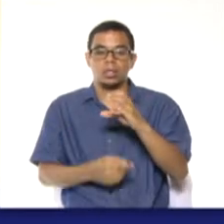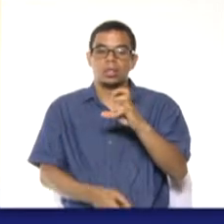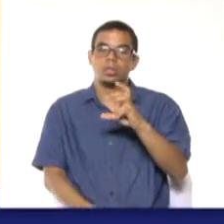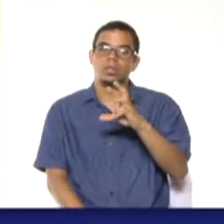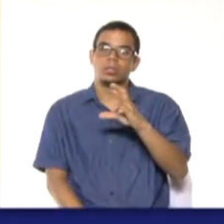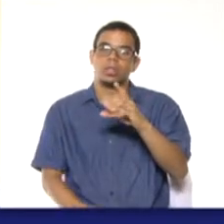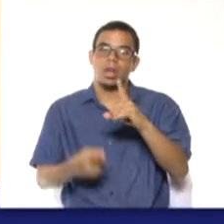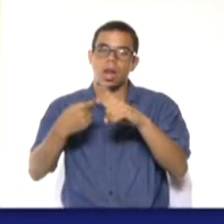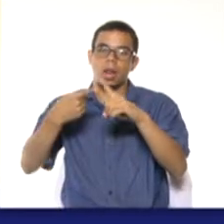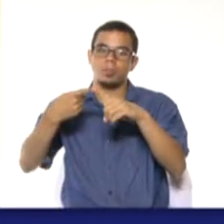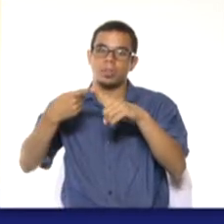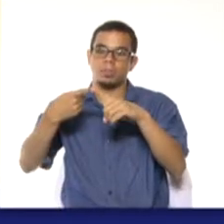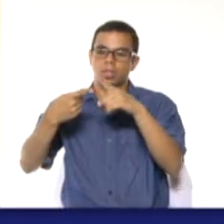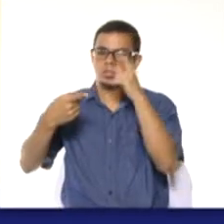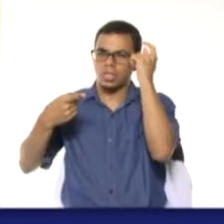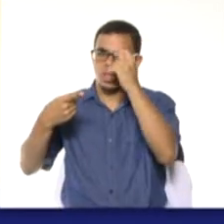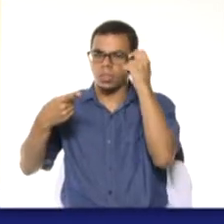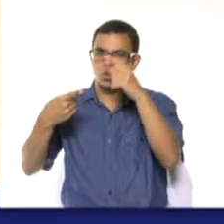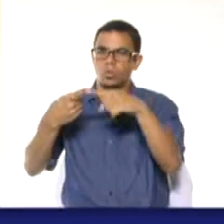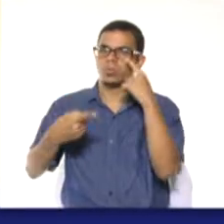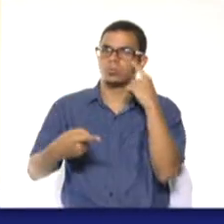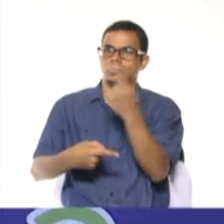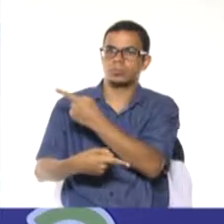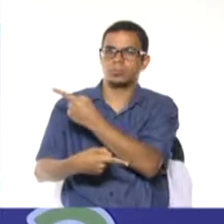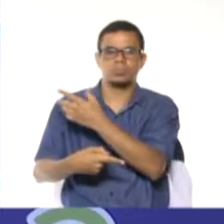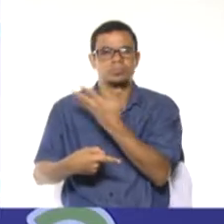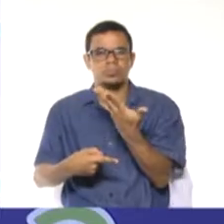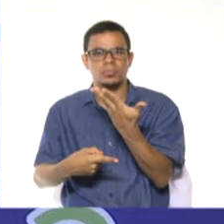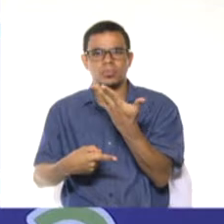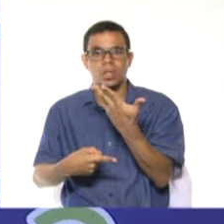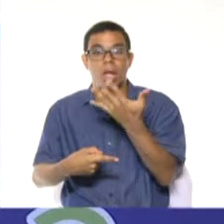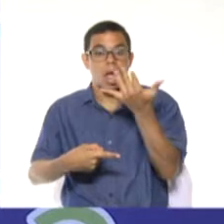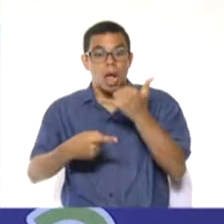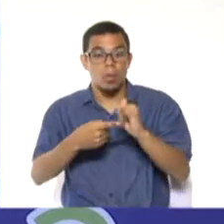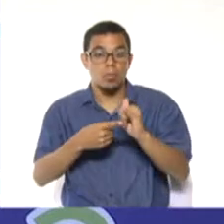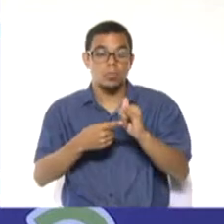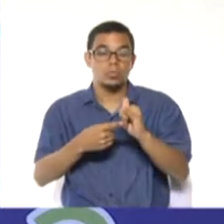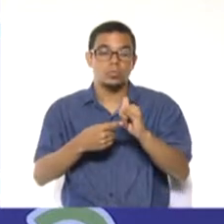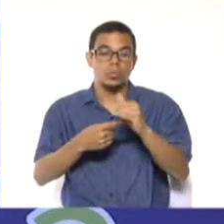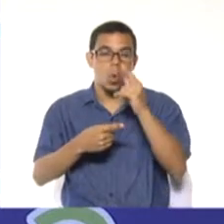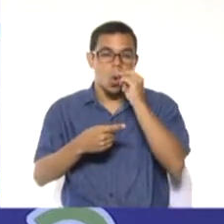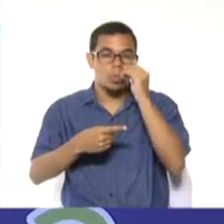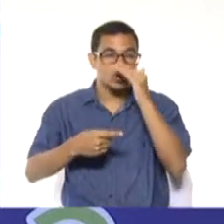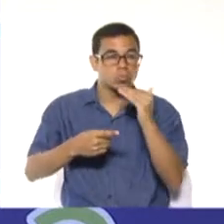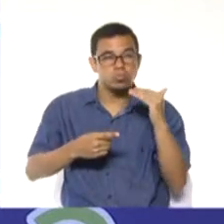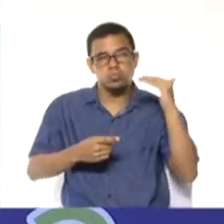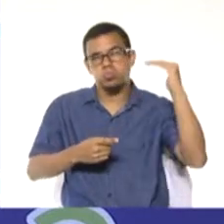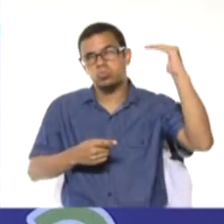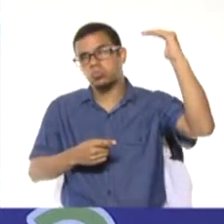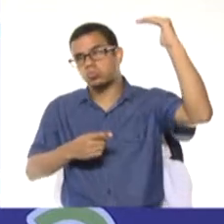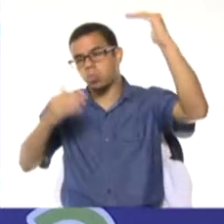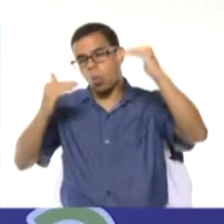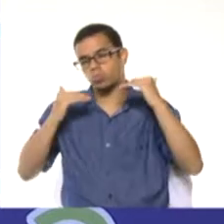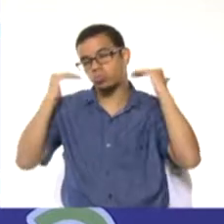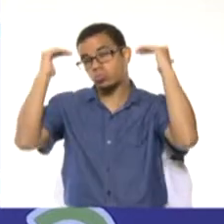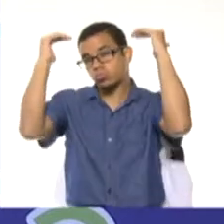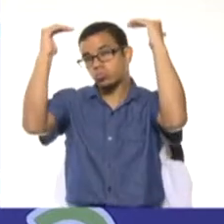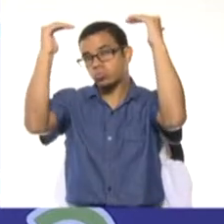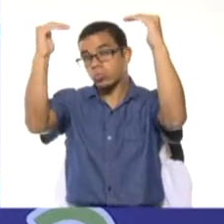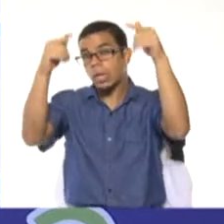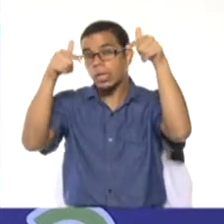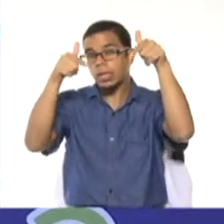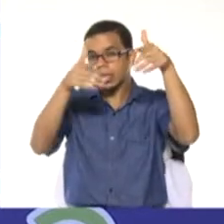dirán, creacionista, sí, esa teoría creacionista se refiere a que existía un ser supremo llamado Dios, que era el que iba a crear a todos